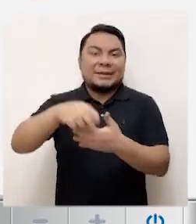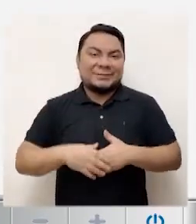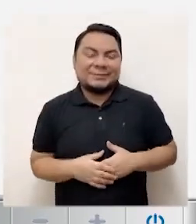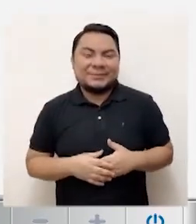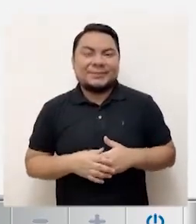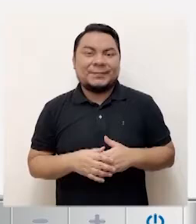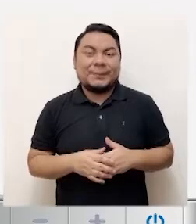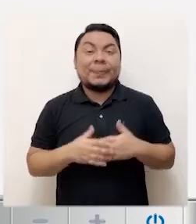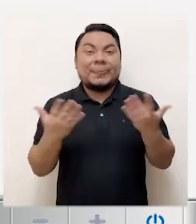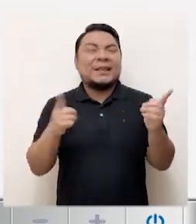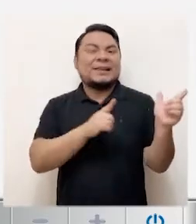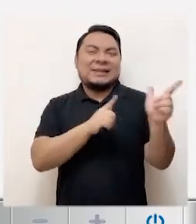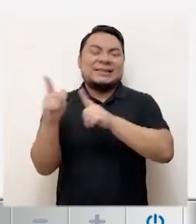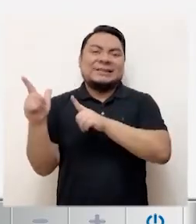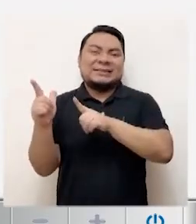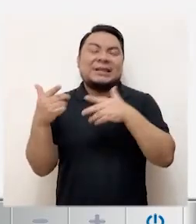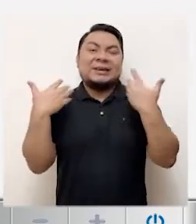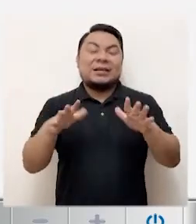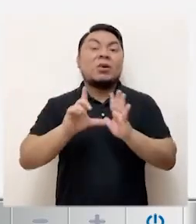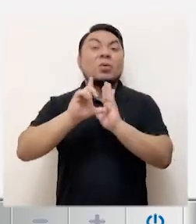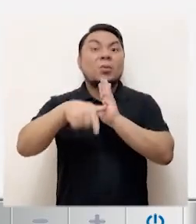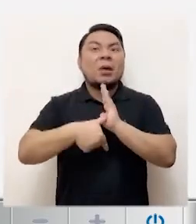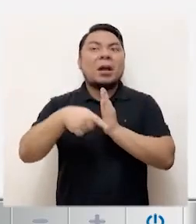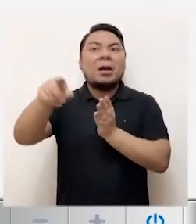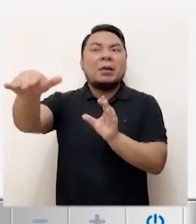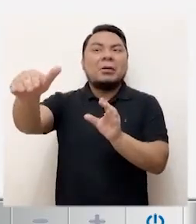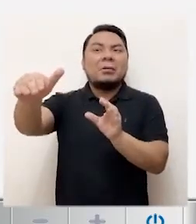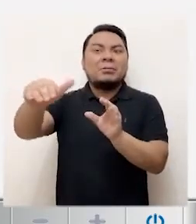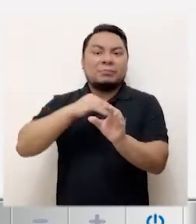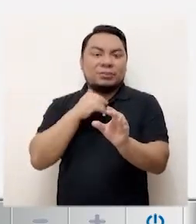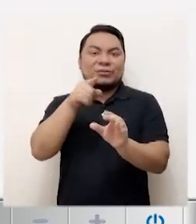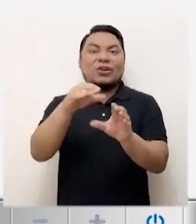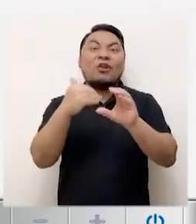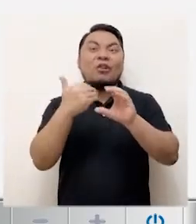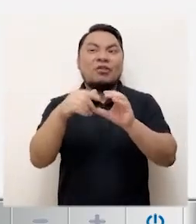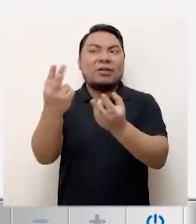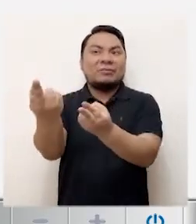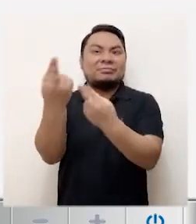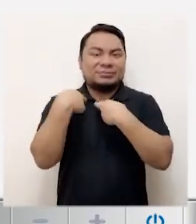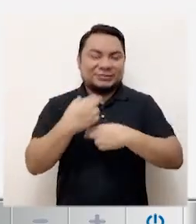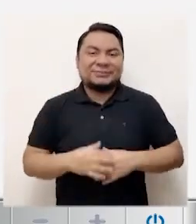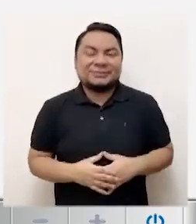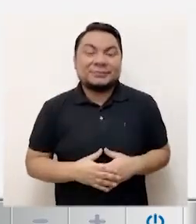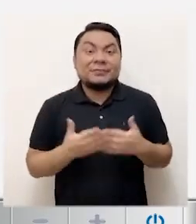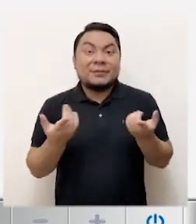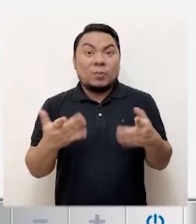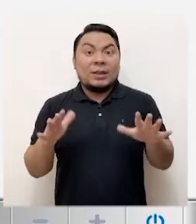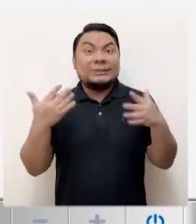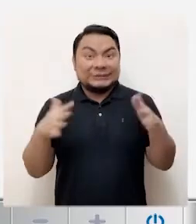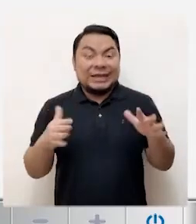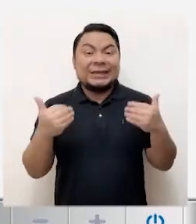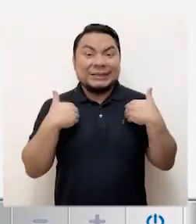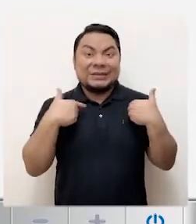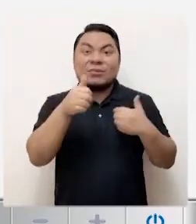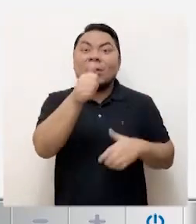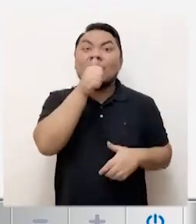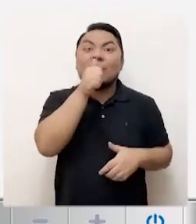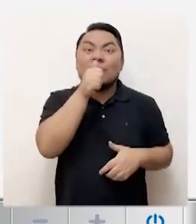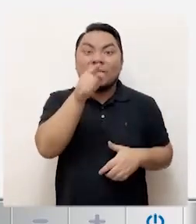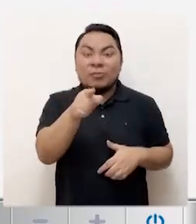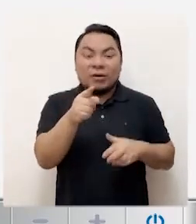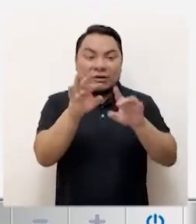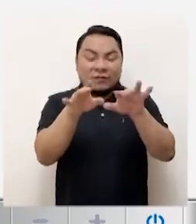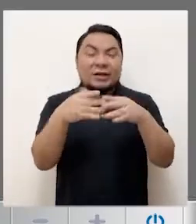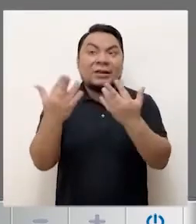Enviar. ¡Listo! Le llegará un mensaje de confirmación a su correo electrónico. Cuando ya tenga generada su